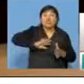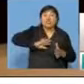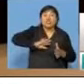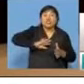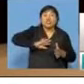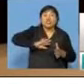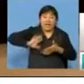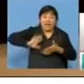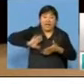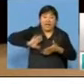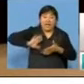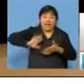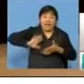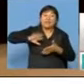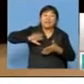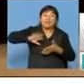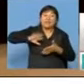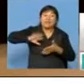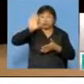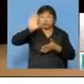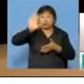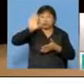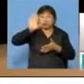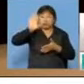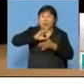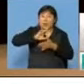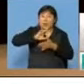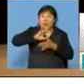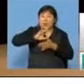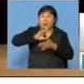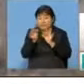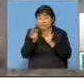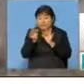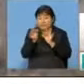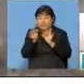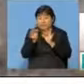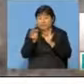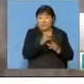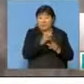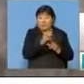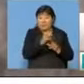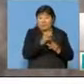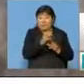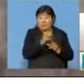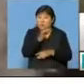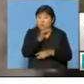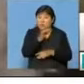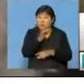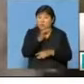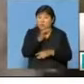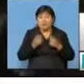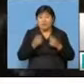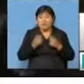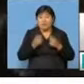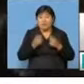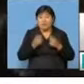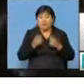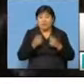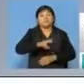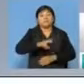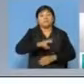también regional con los países limítrofes. La manga es algo muy dinámico, como venía explicando. Por ahí tenemos una